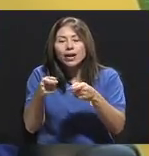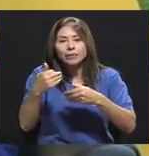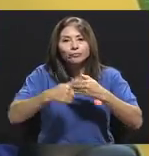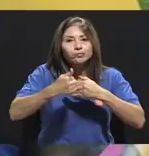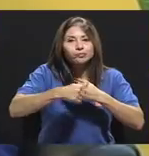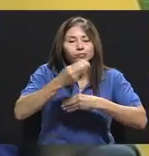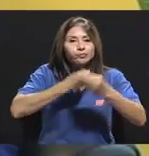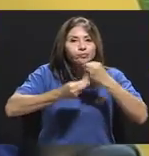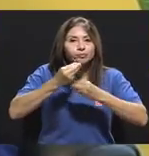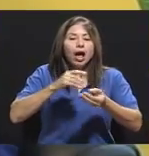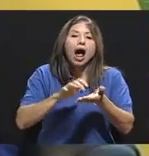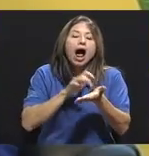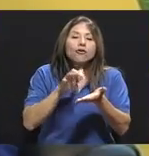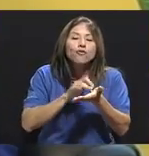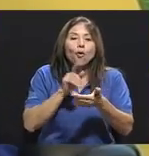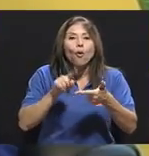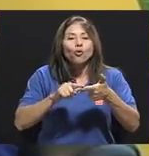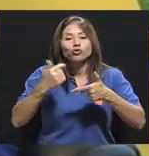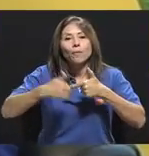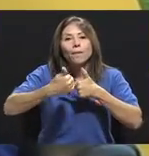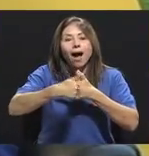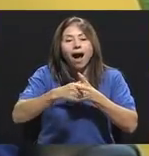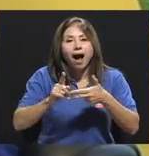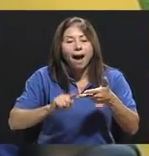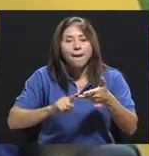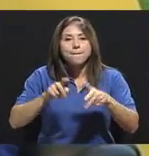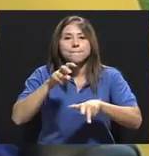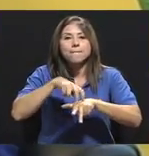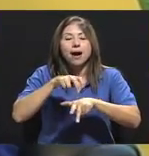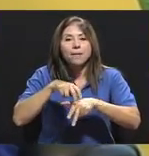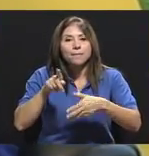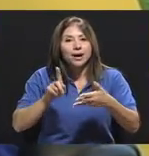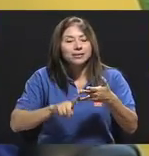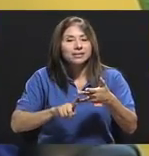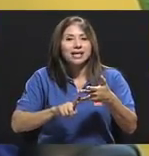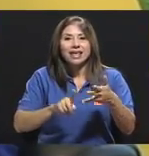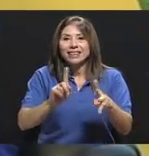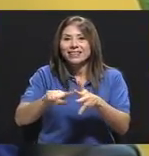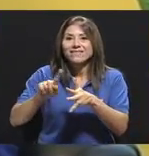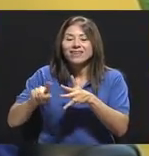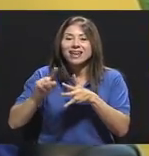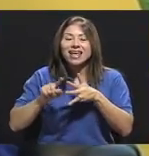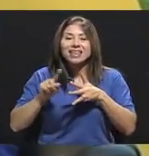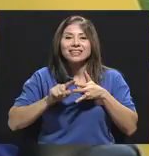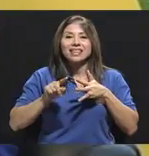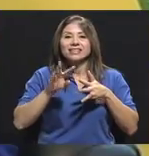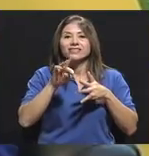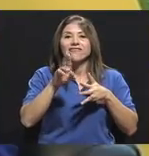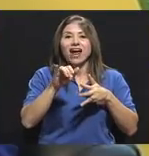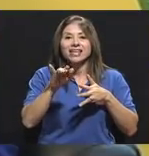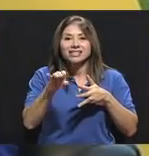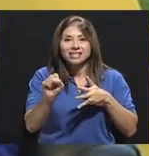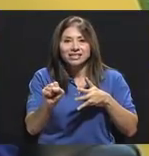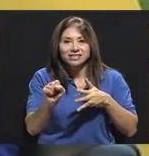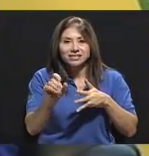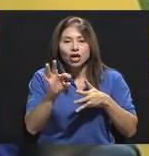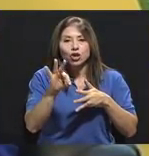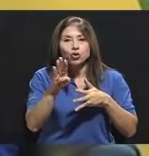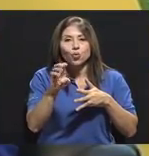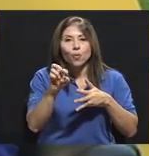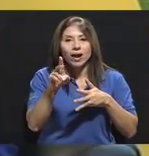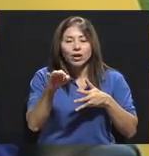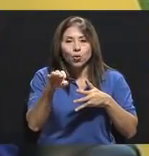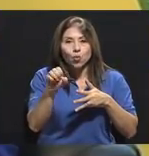eso me refiero al arroz al pan verdad a las papas a las tubérculos verdad que come durante el día también hay que regular